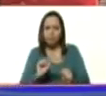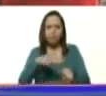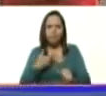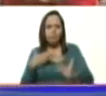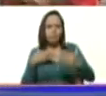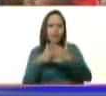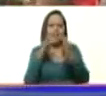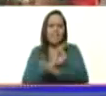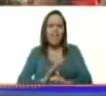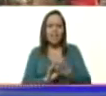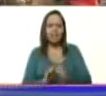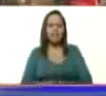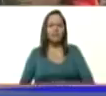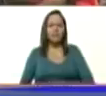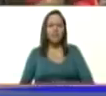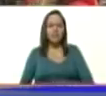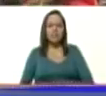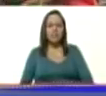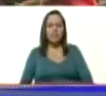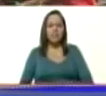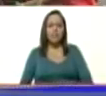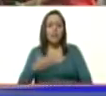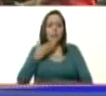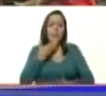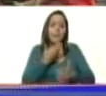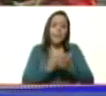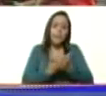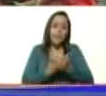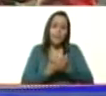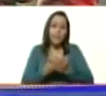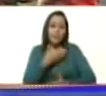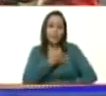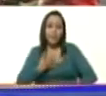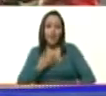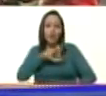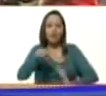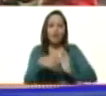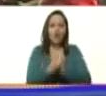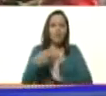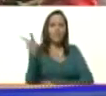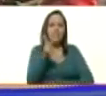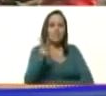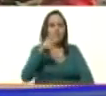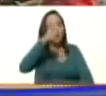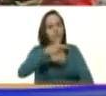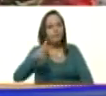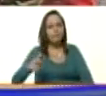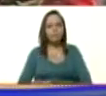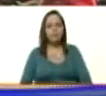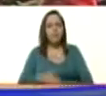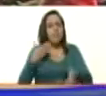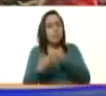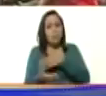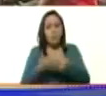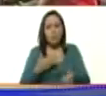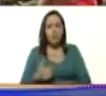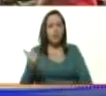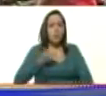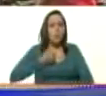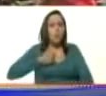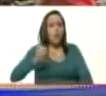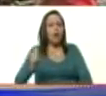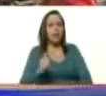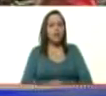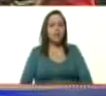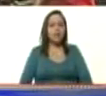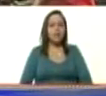Y le pido a Venezuela entera, a todos los venezolanos y venezolanas, sin distingo de ningún tipo,